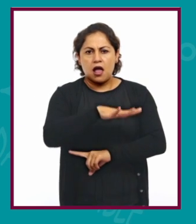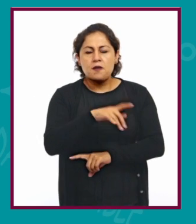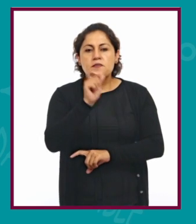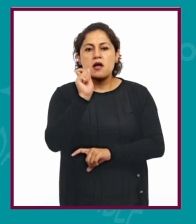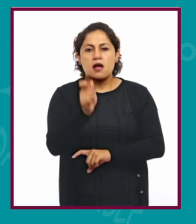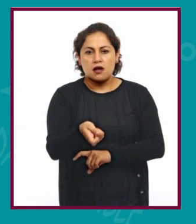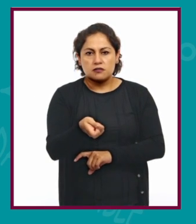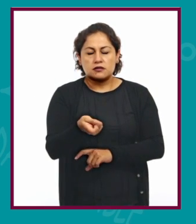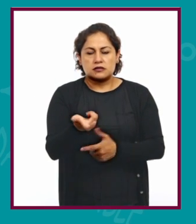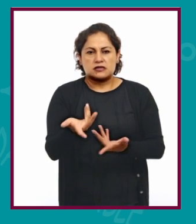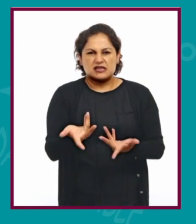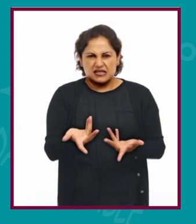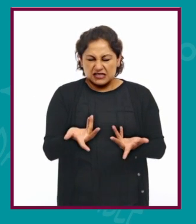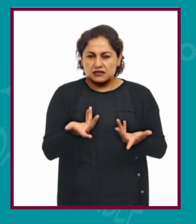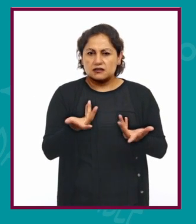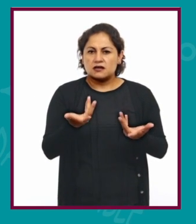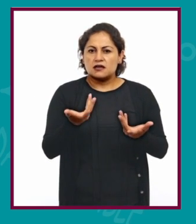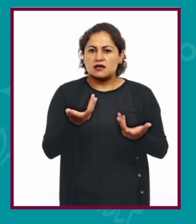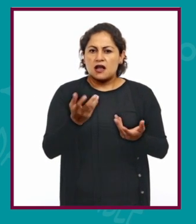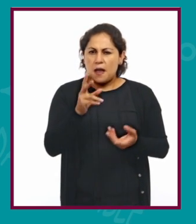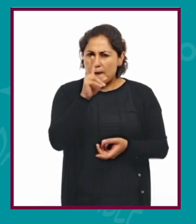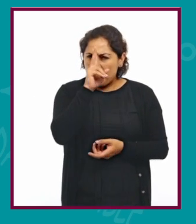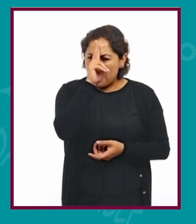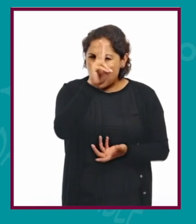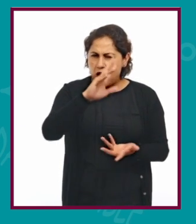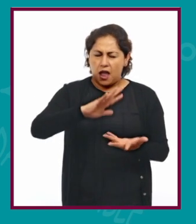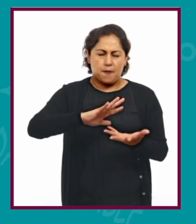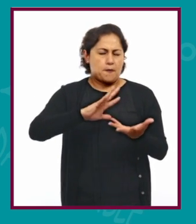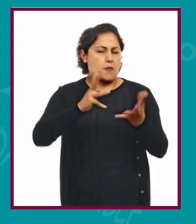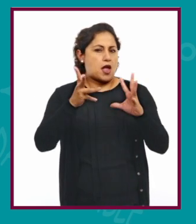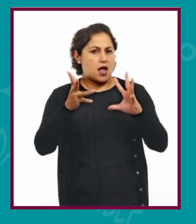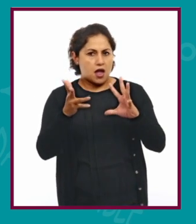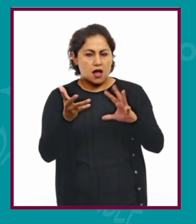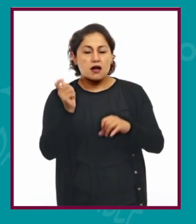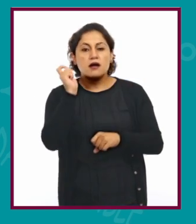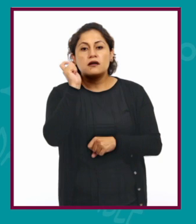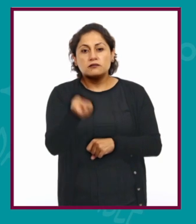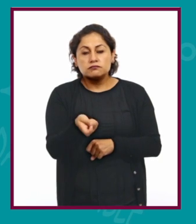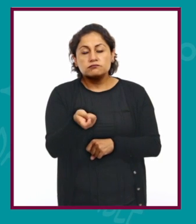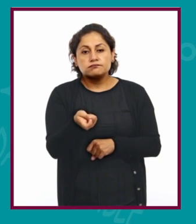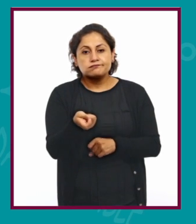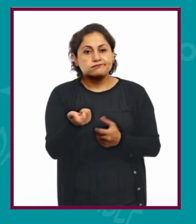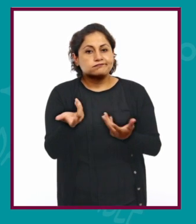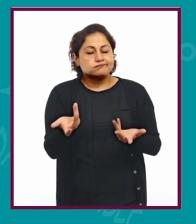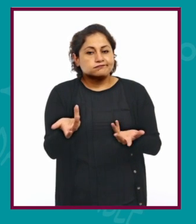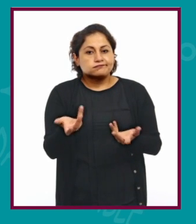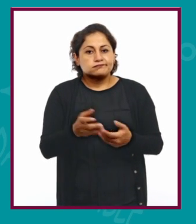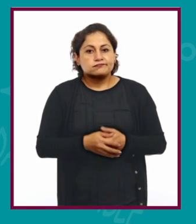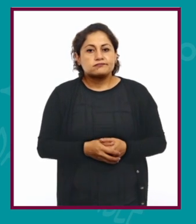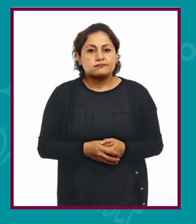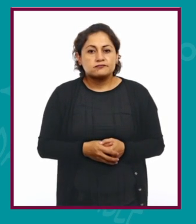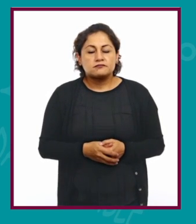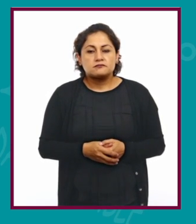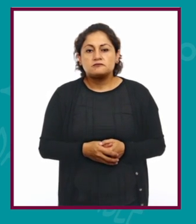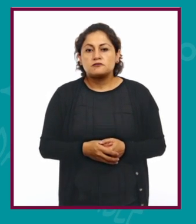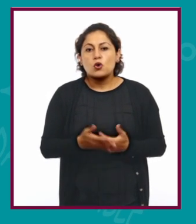contexto general se hace tan desequilibrado, tan violento, tan sin